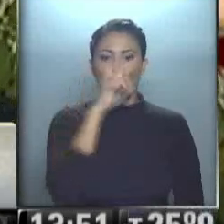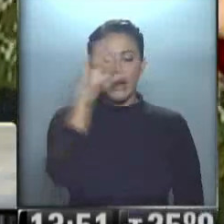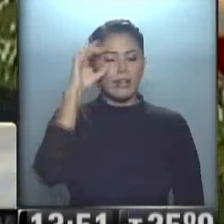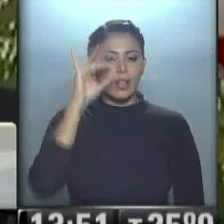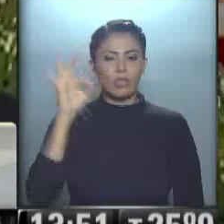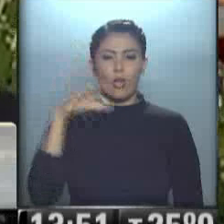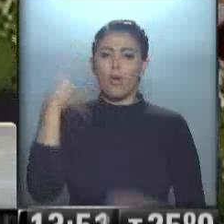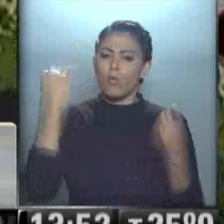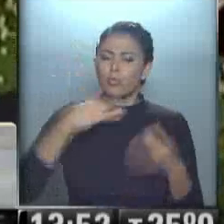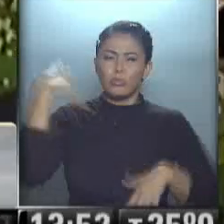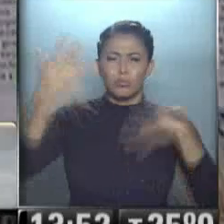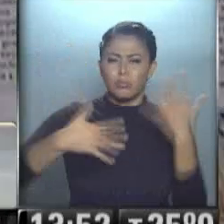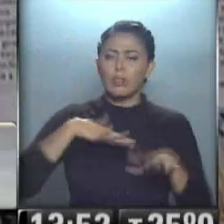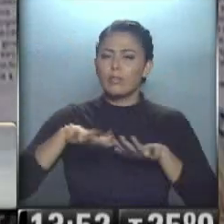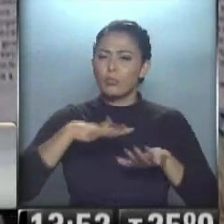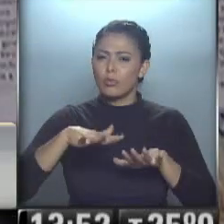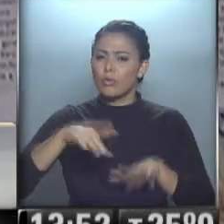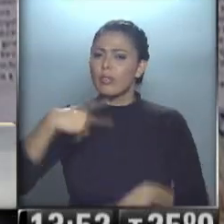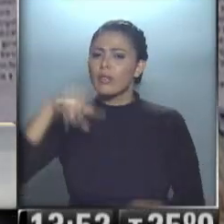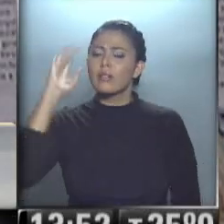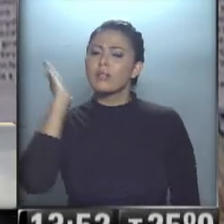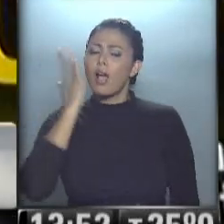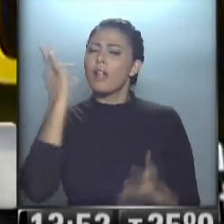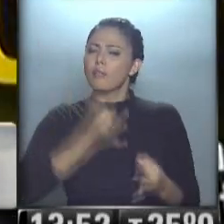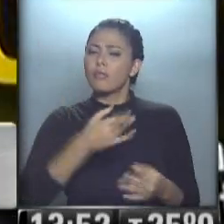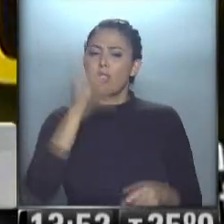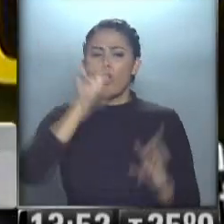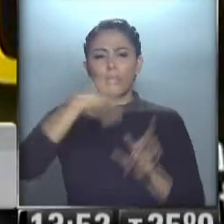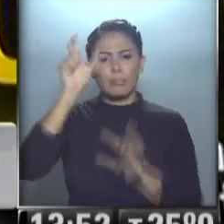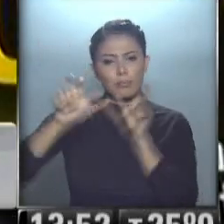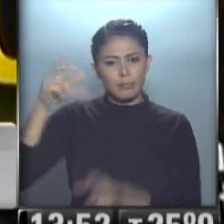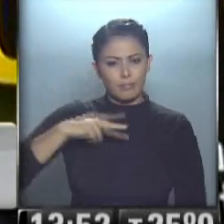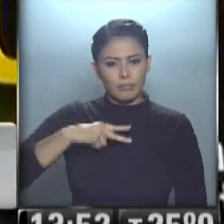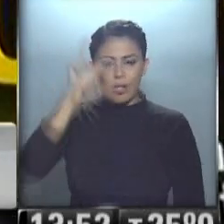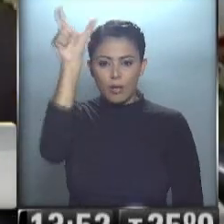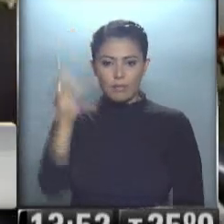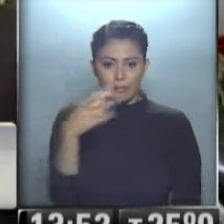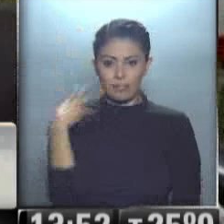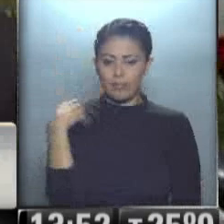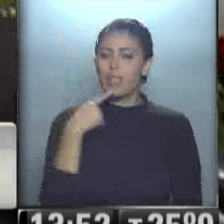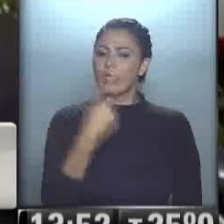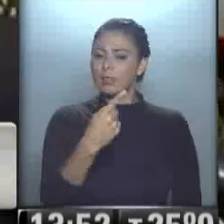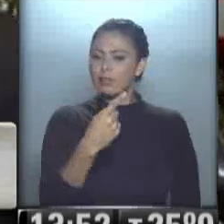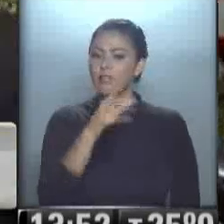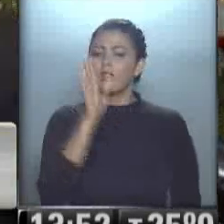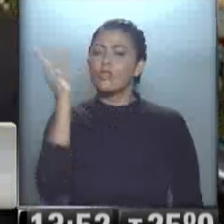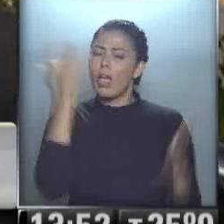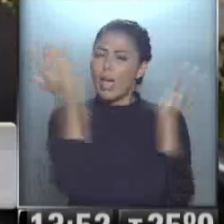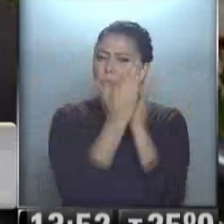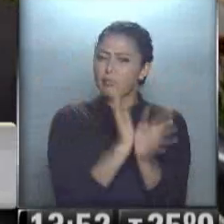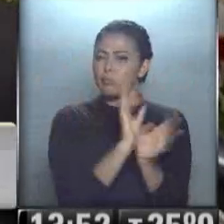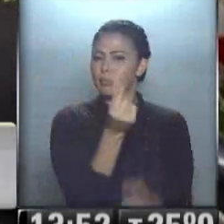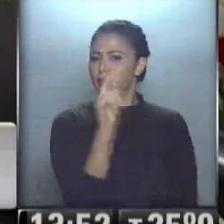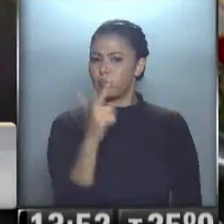medio de un escándalo por casos de ejecuciones extrajudiciales de civiles. El oficial había descalificado las